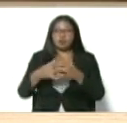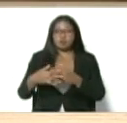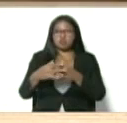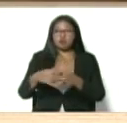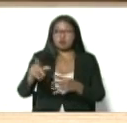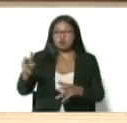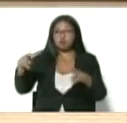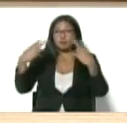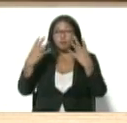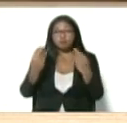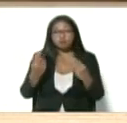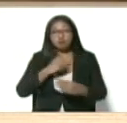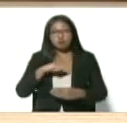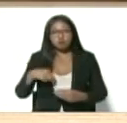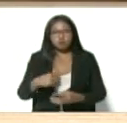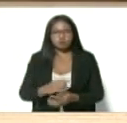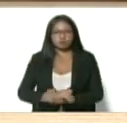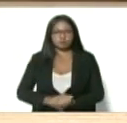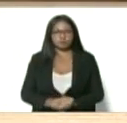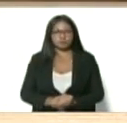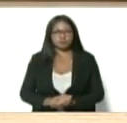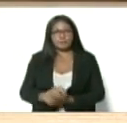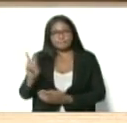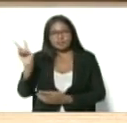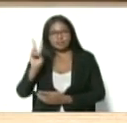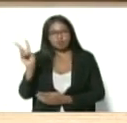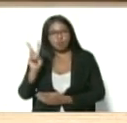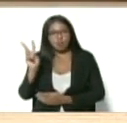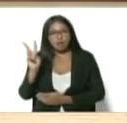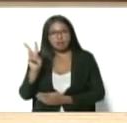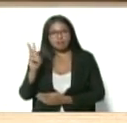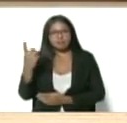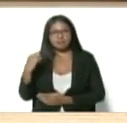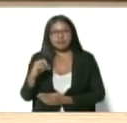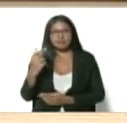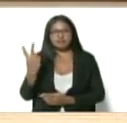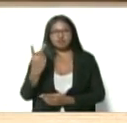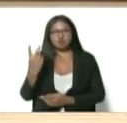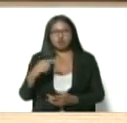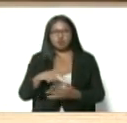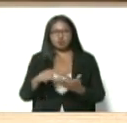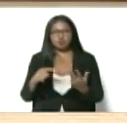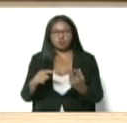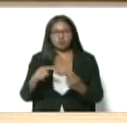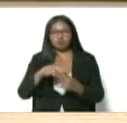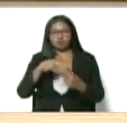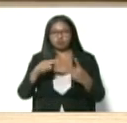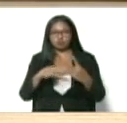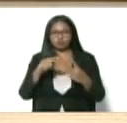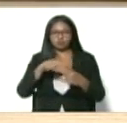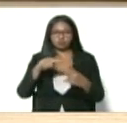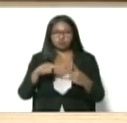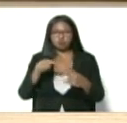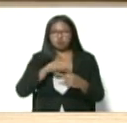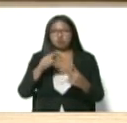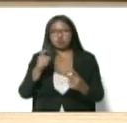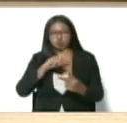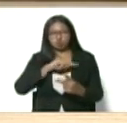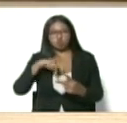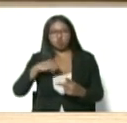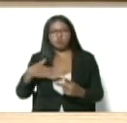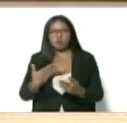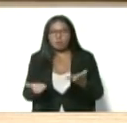tanto venezuela tuvo dos períodos que podemos diferenciar